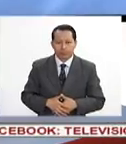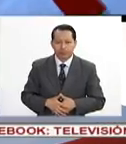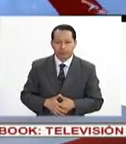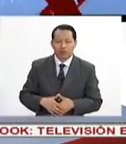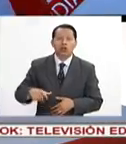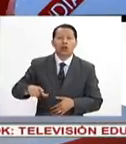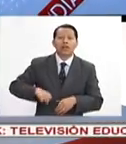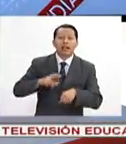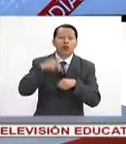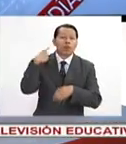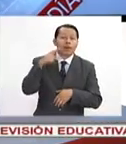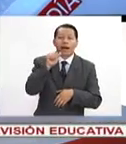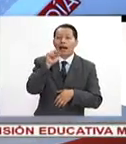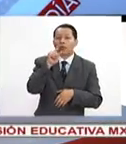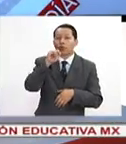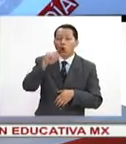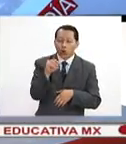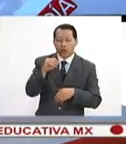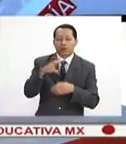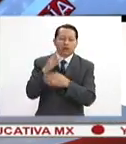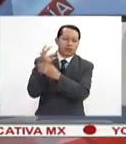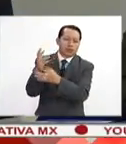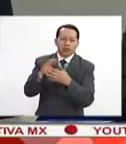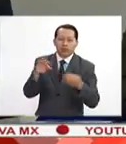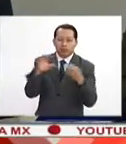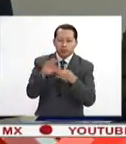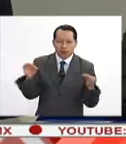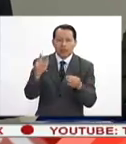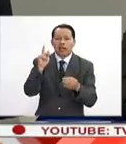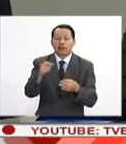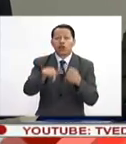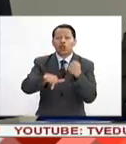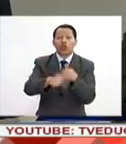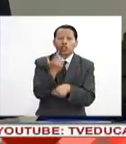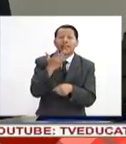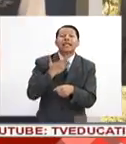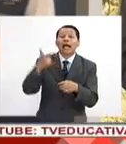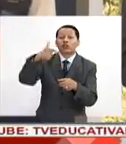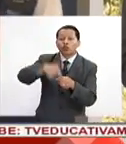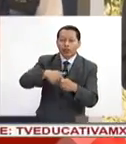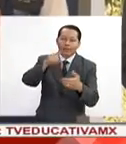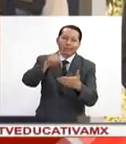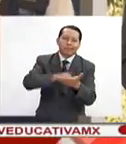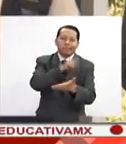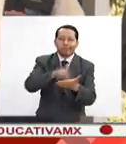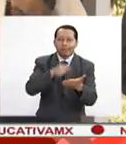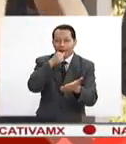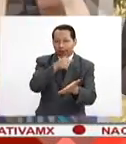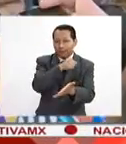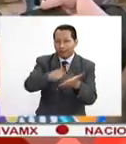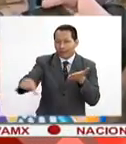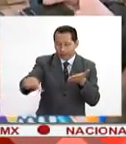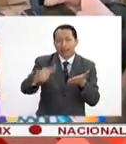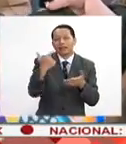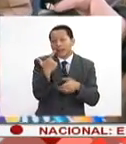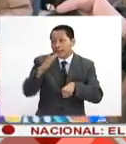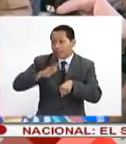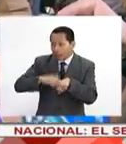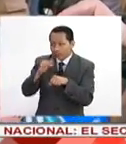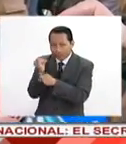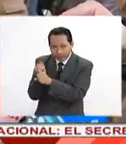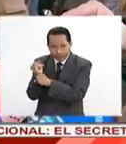El gobernador de Puebla, Antonio Gali, informó que han sido ya clausuradas 12 gasolineras y se inspeccionan a 7 más. Esto como parte del combate al